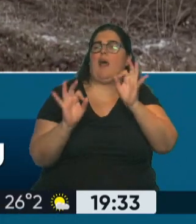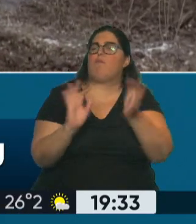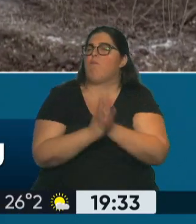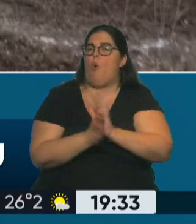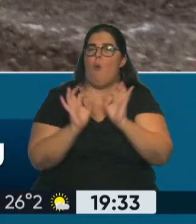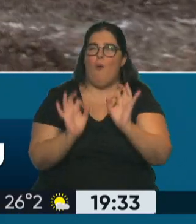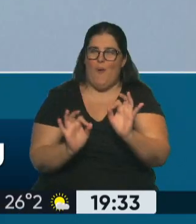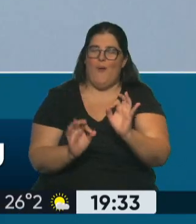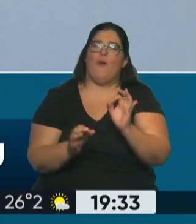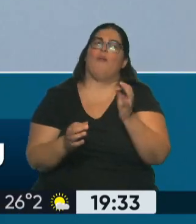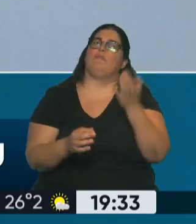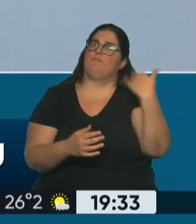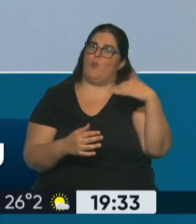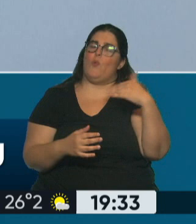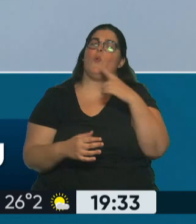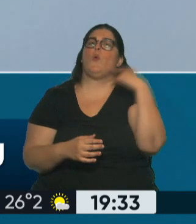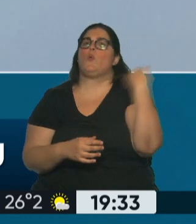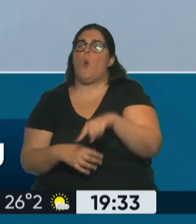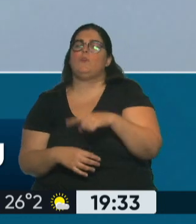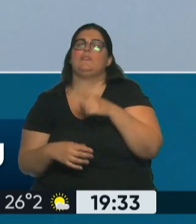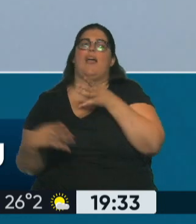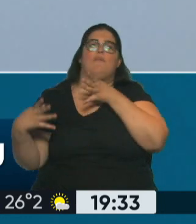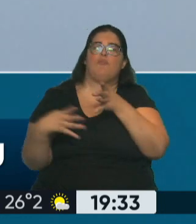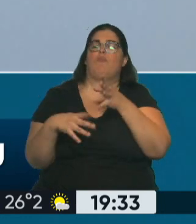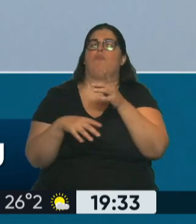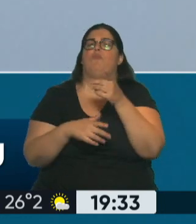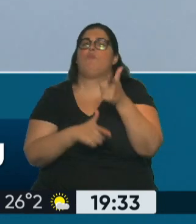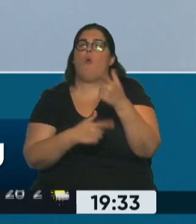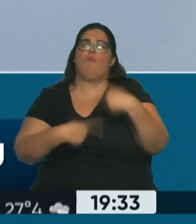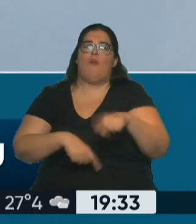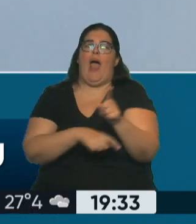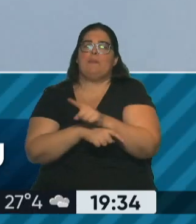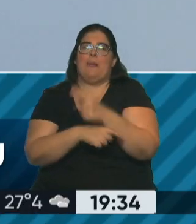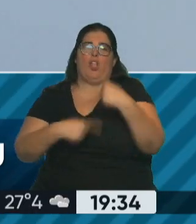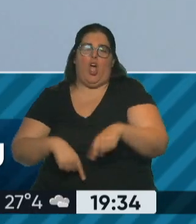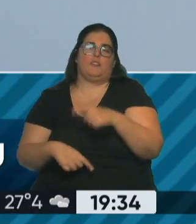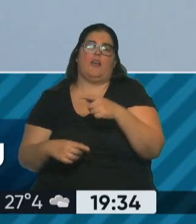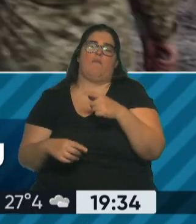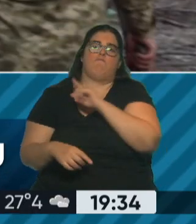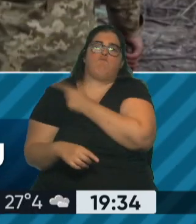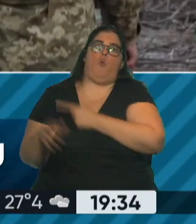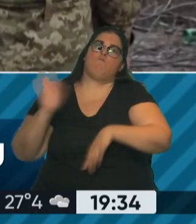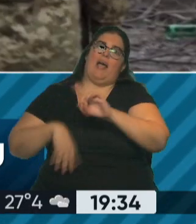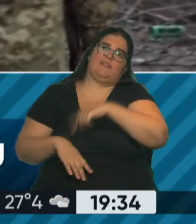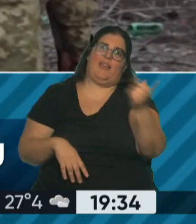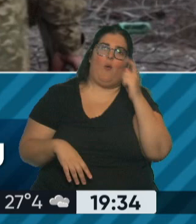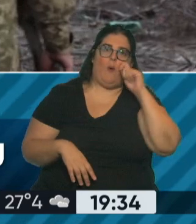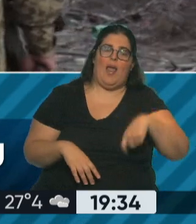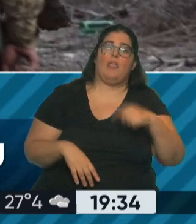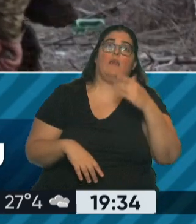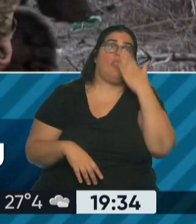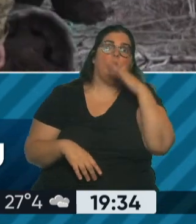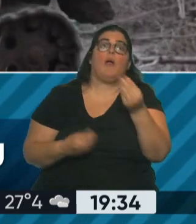supuesto, había mucha diferencia entre el armamento, entre los soldados con los que cuenta Rusia y los que cuenta Ucrania. ¿Qué pasó después? Hemos visto